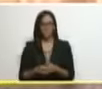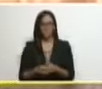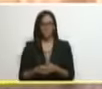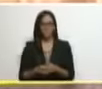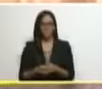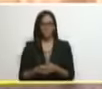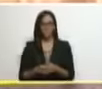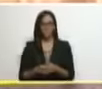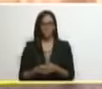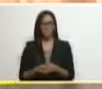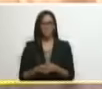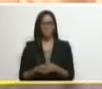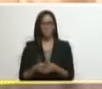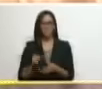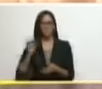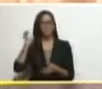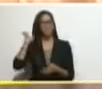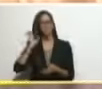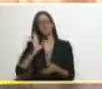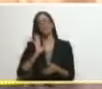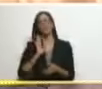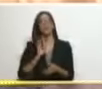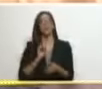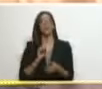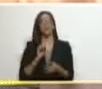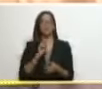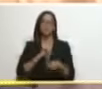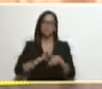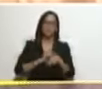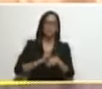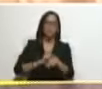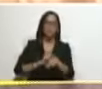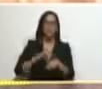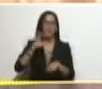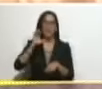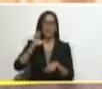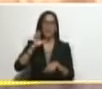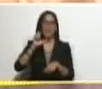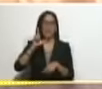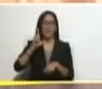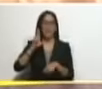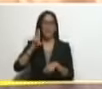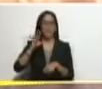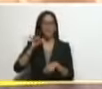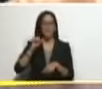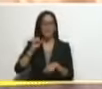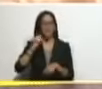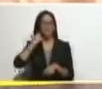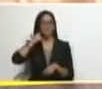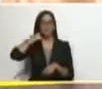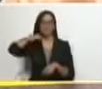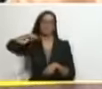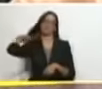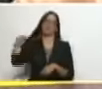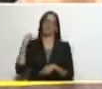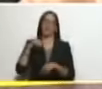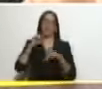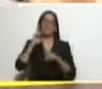se llegaron, doctor Elvis Amoroso, a 30